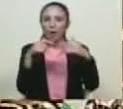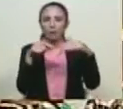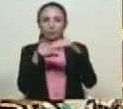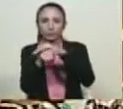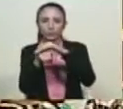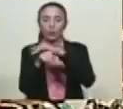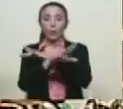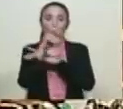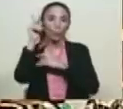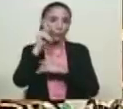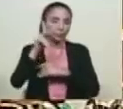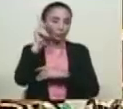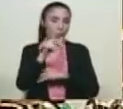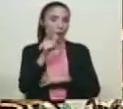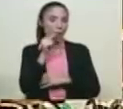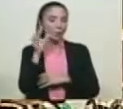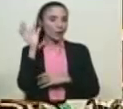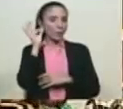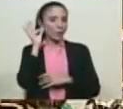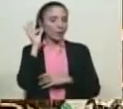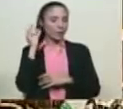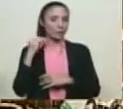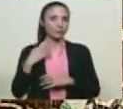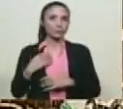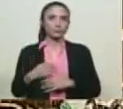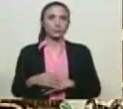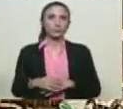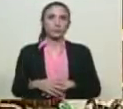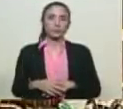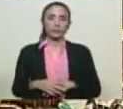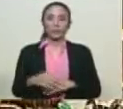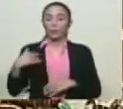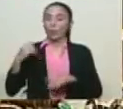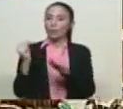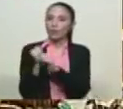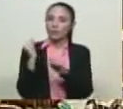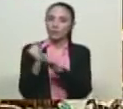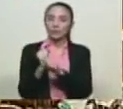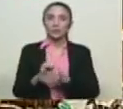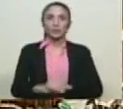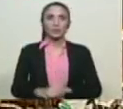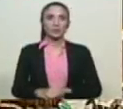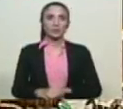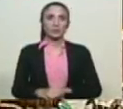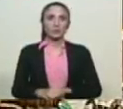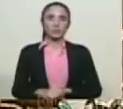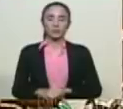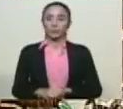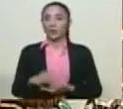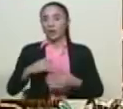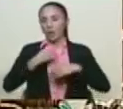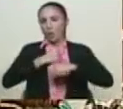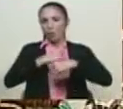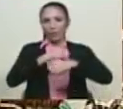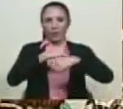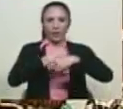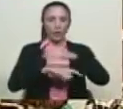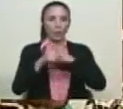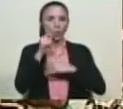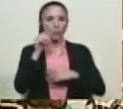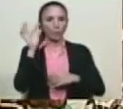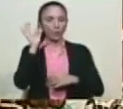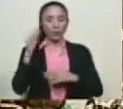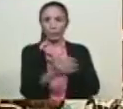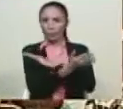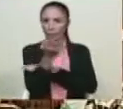Por el profesor, la profesora. Por el trabajador, la trabajadora. El obrero, la obrera, sí,